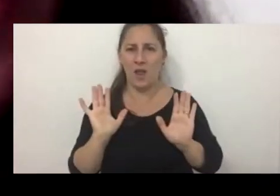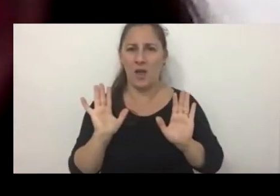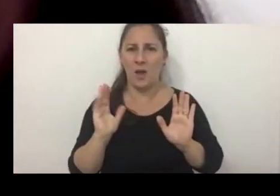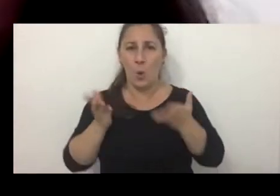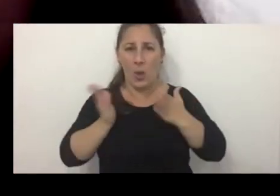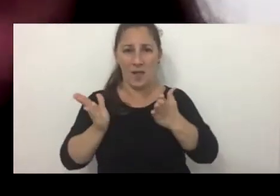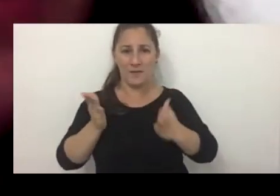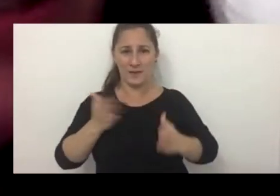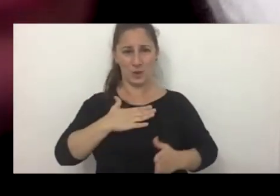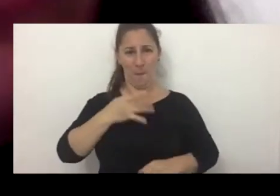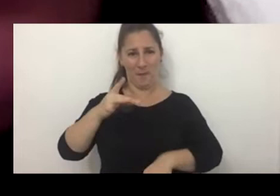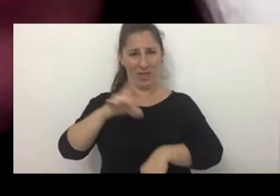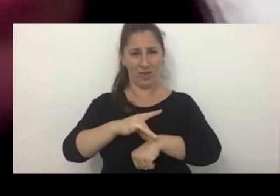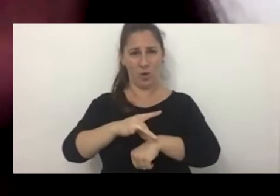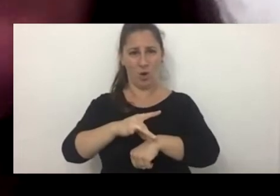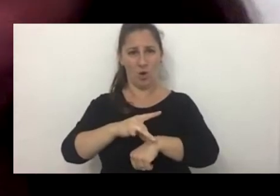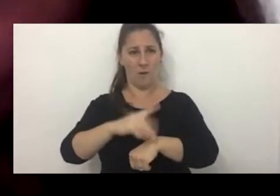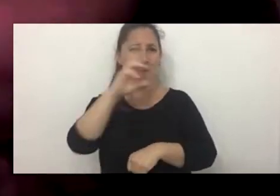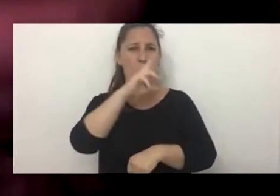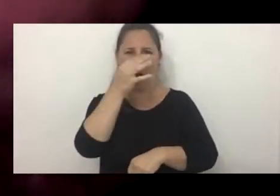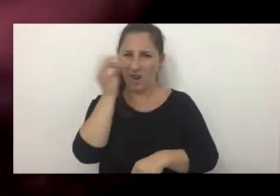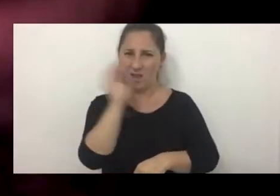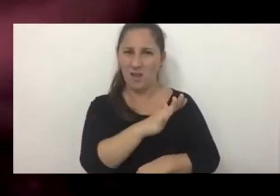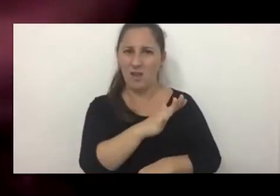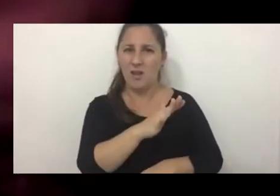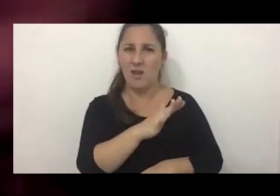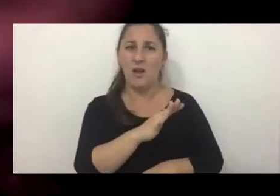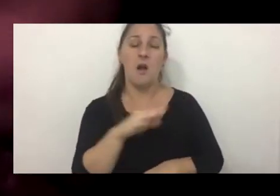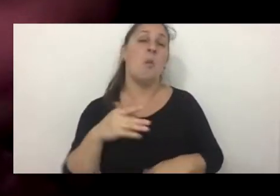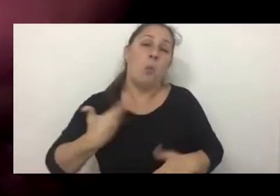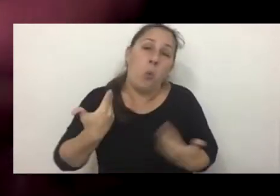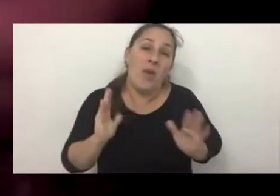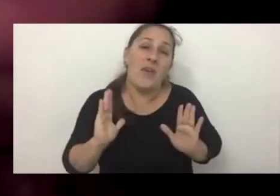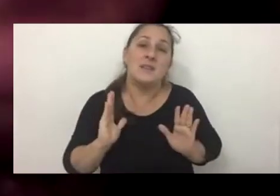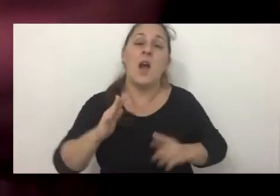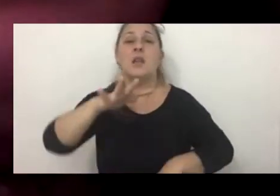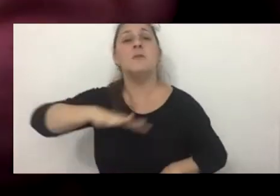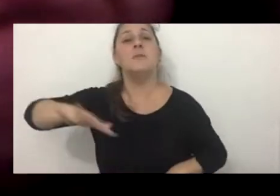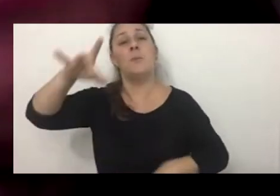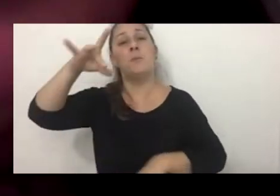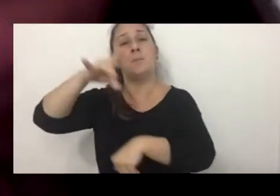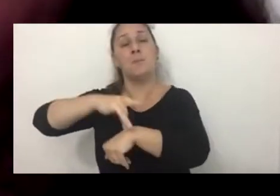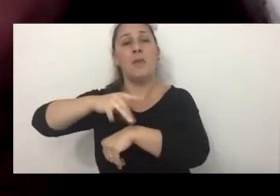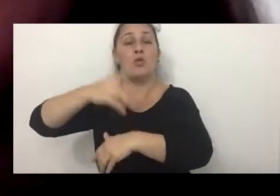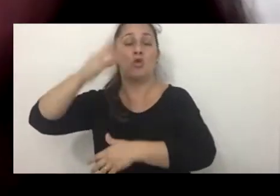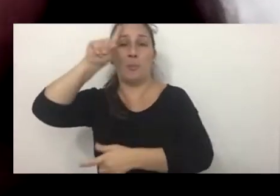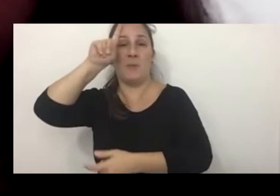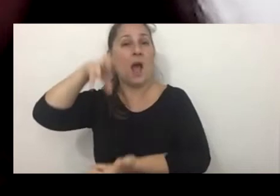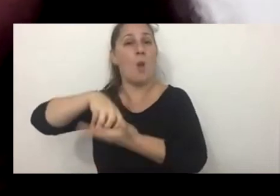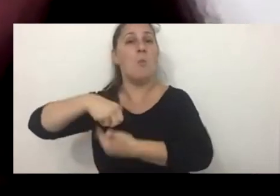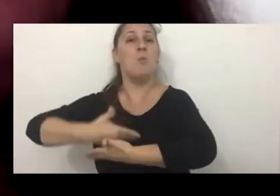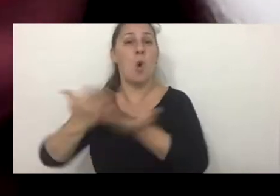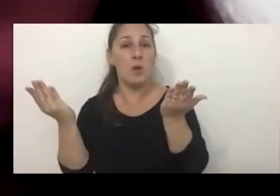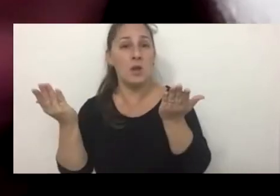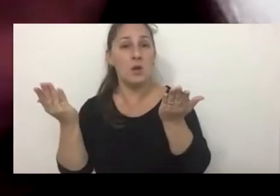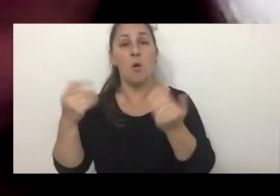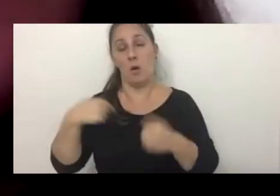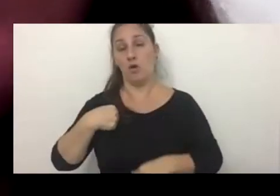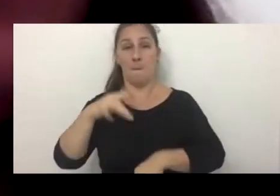rutinas tienen que ver con la comodidad del sistema de salud, que puede tener que ver con la comodidad totalmente